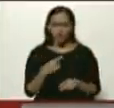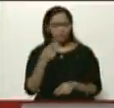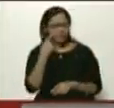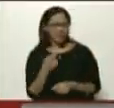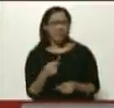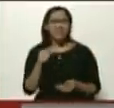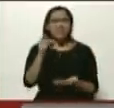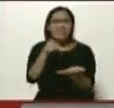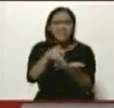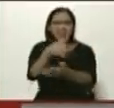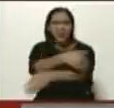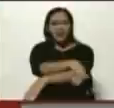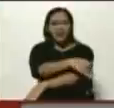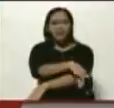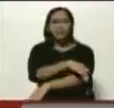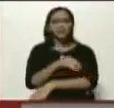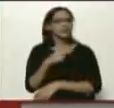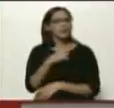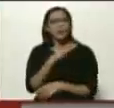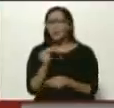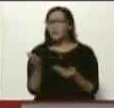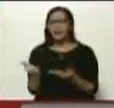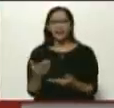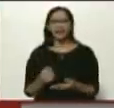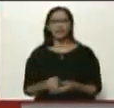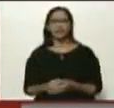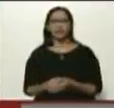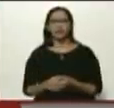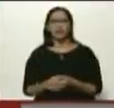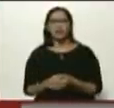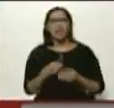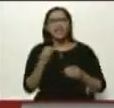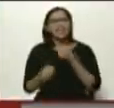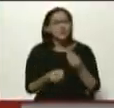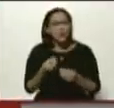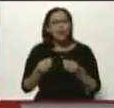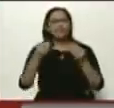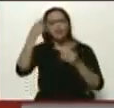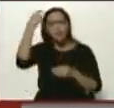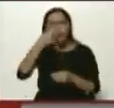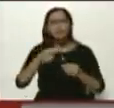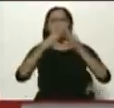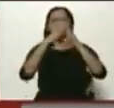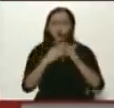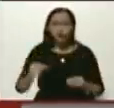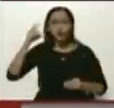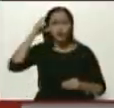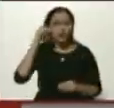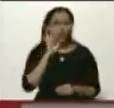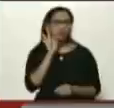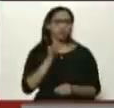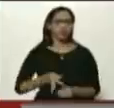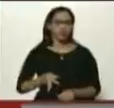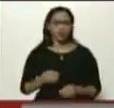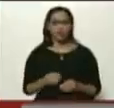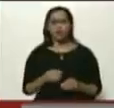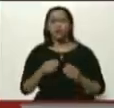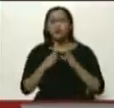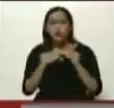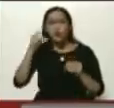a la calle no es para eso. Eso lo hace nuestro pueblo todos los santos días. Todos los santos días lo estamos